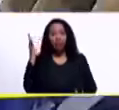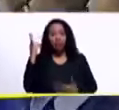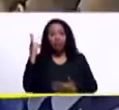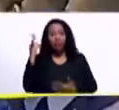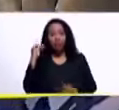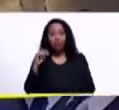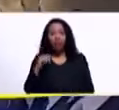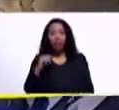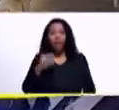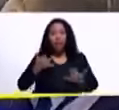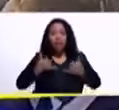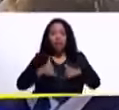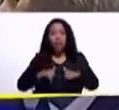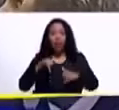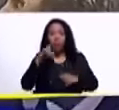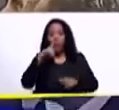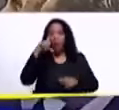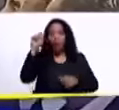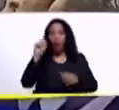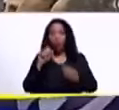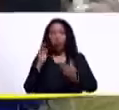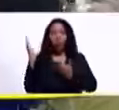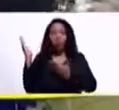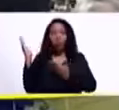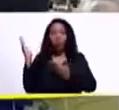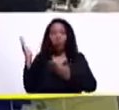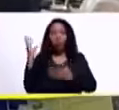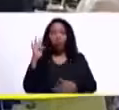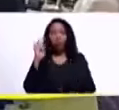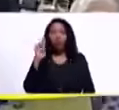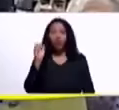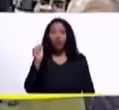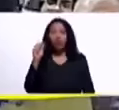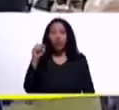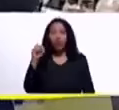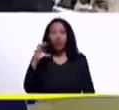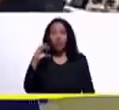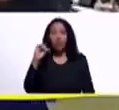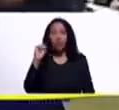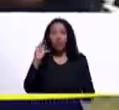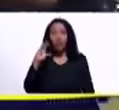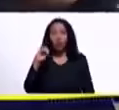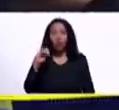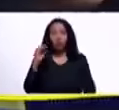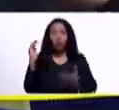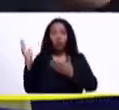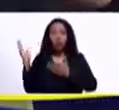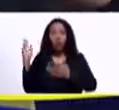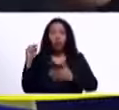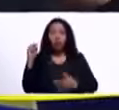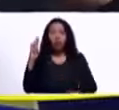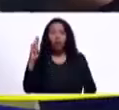Nicolás Maduro Guerra, Francisco Torrealba, Larry Daboe,